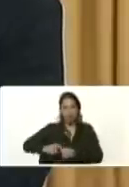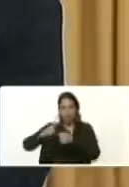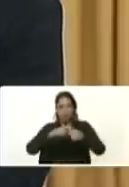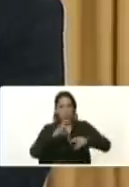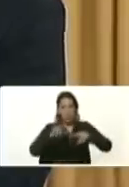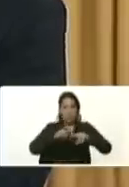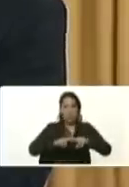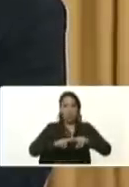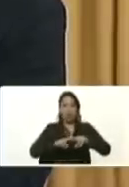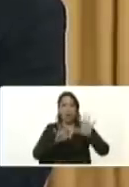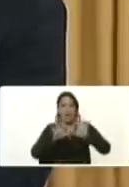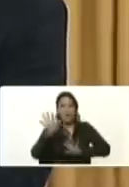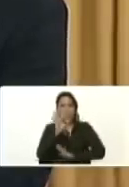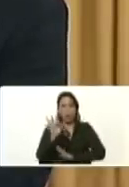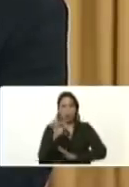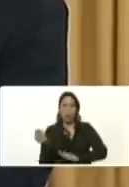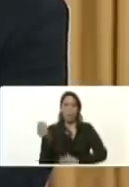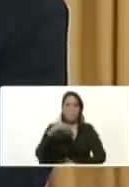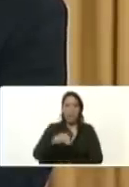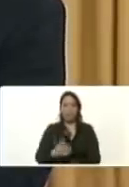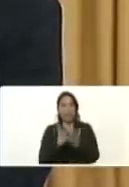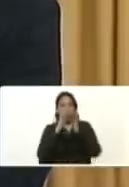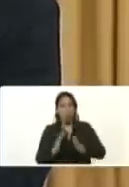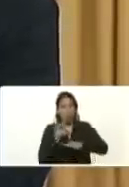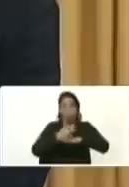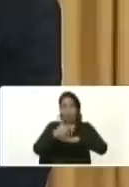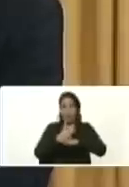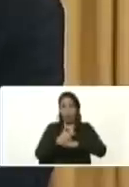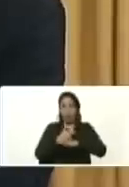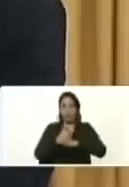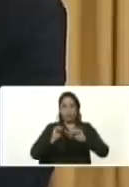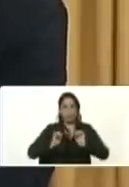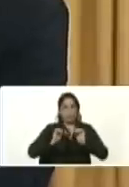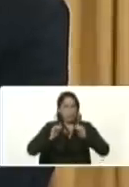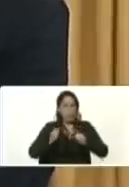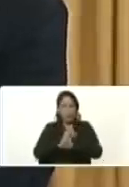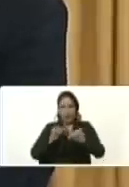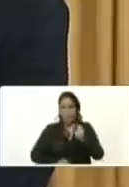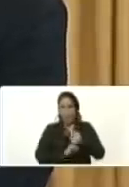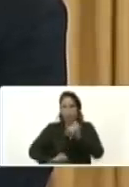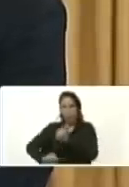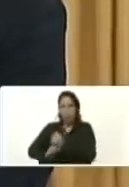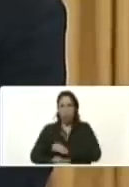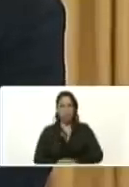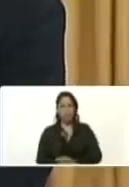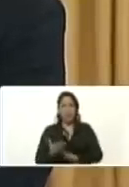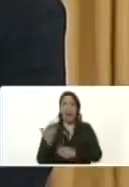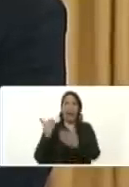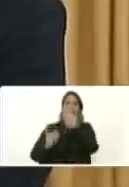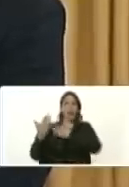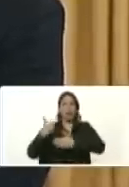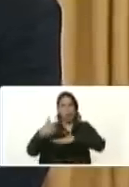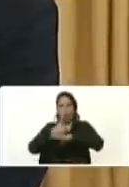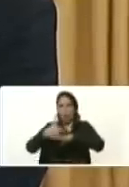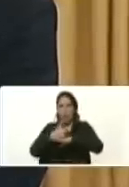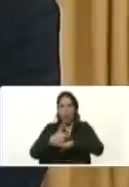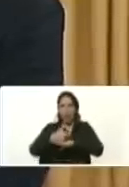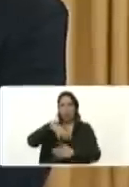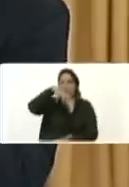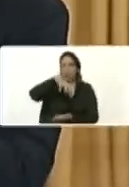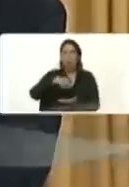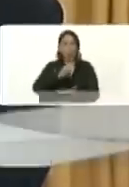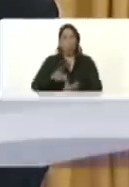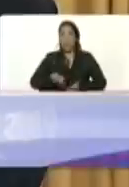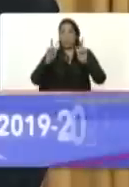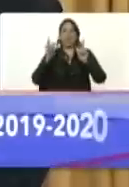15 por ciento adicional es decir las escuelas de la gobernación desde que usted les está dando ese apoyo que antes el gobierno regional no lo permitía no permitía que llegaran